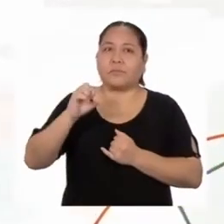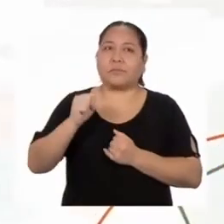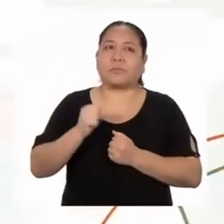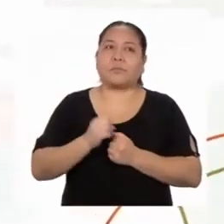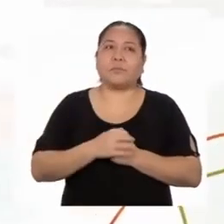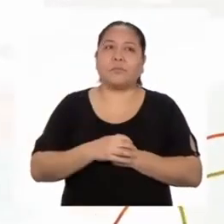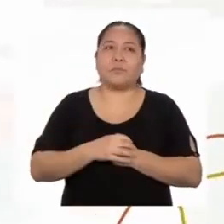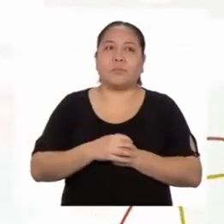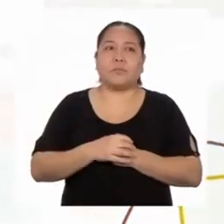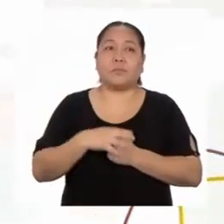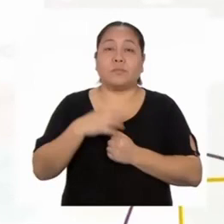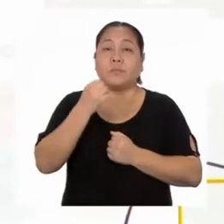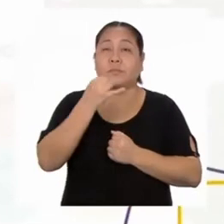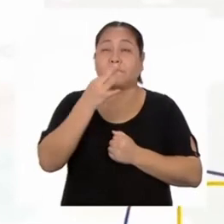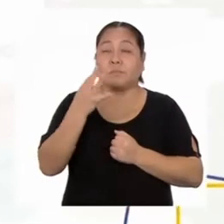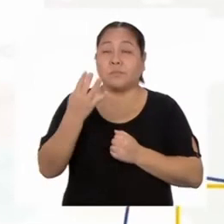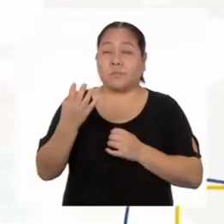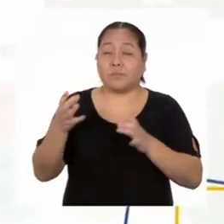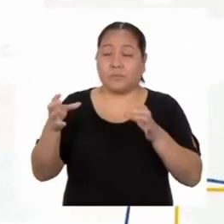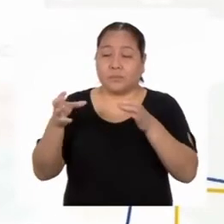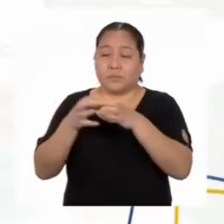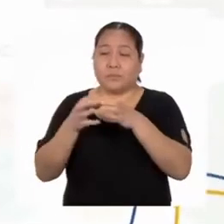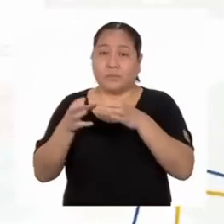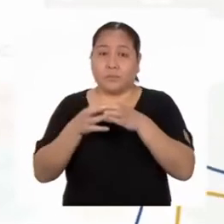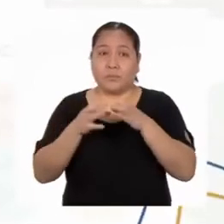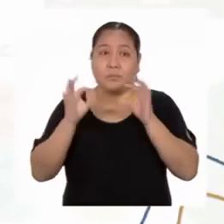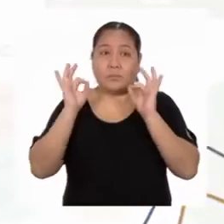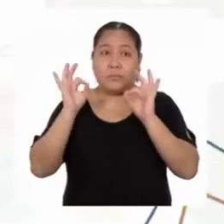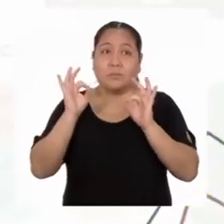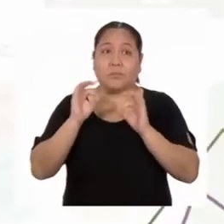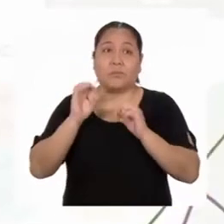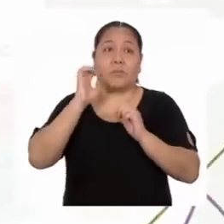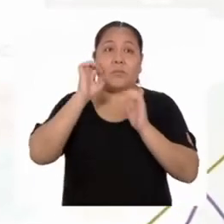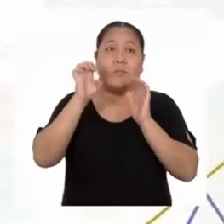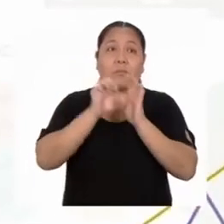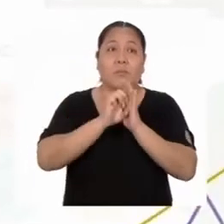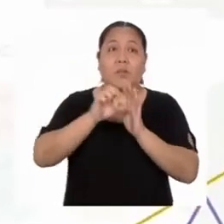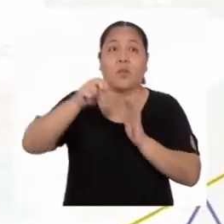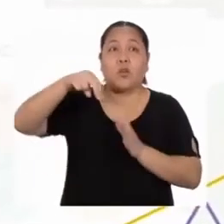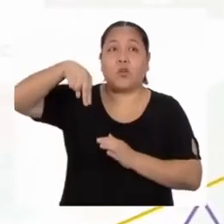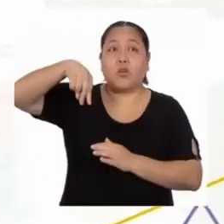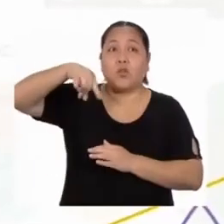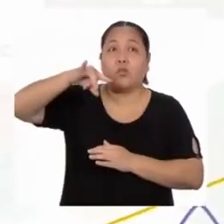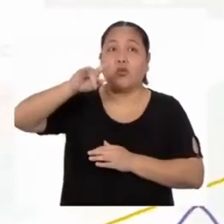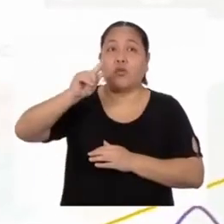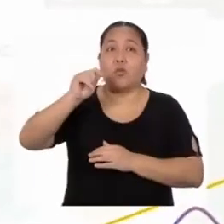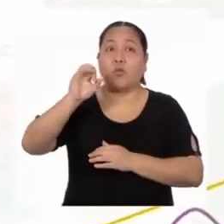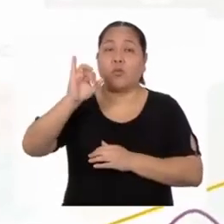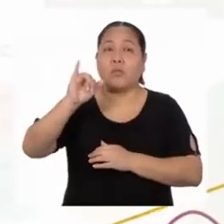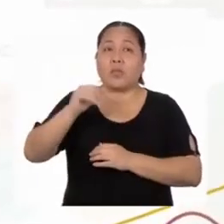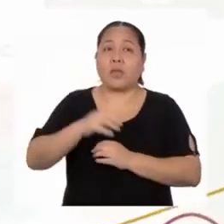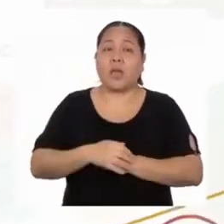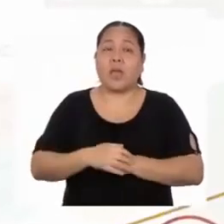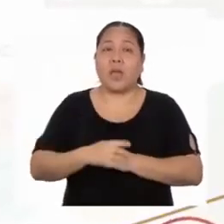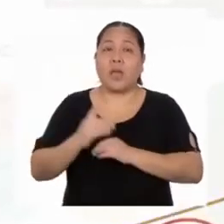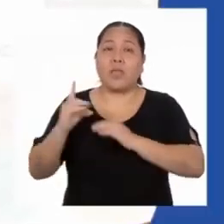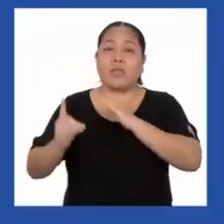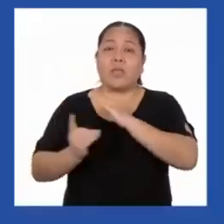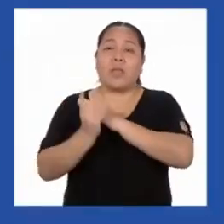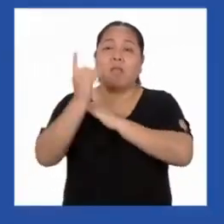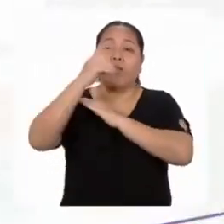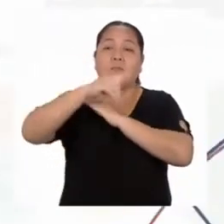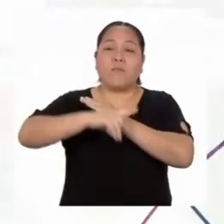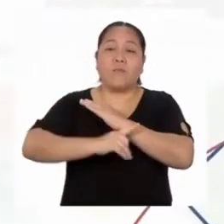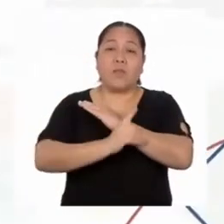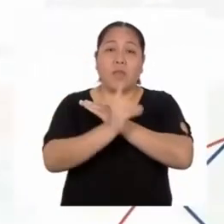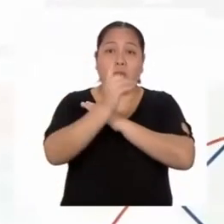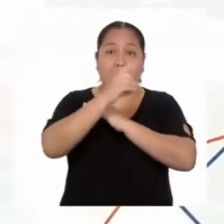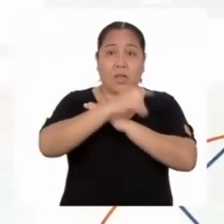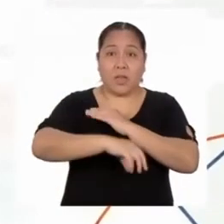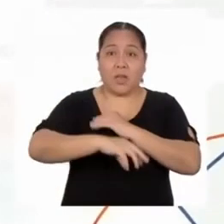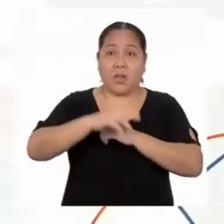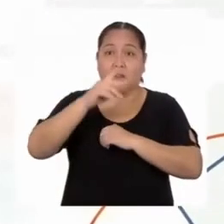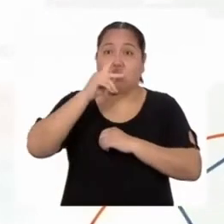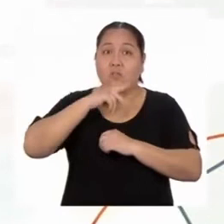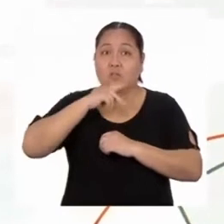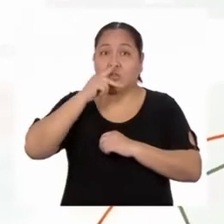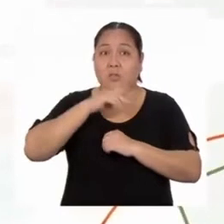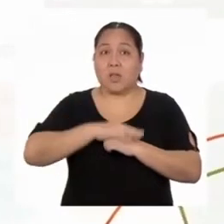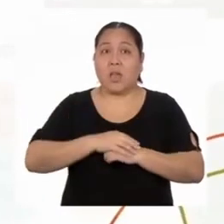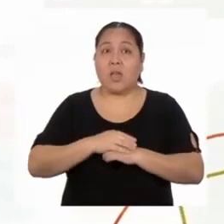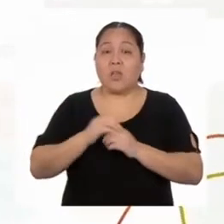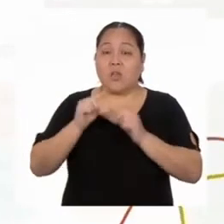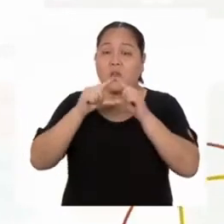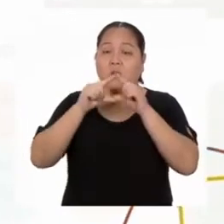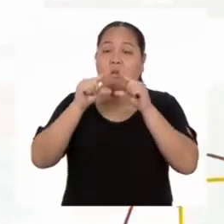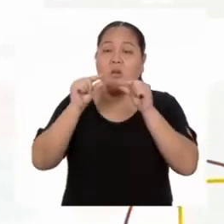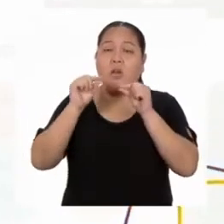algunas especies amenazadas tenemos la nutria gigante, el delfín rosado y la castaña de Brasil. Como ven, tenemos